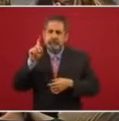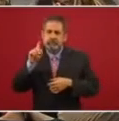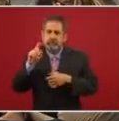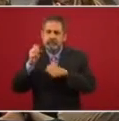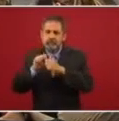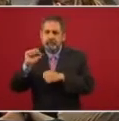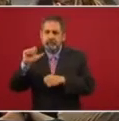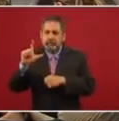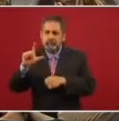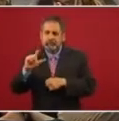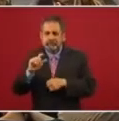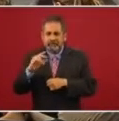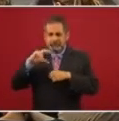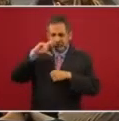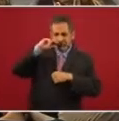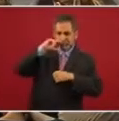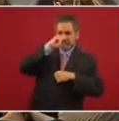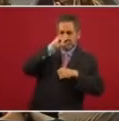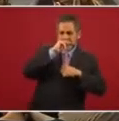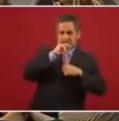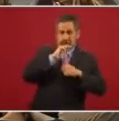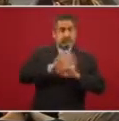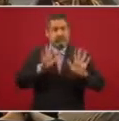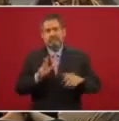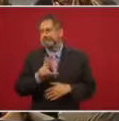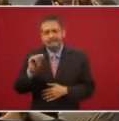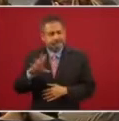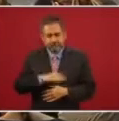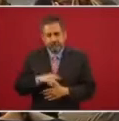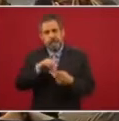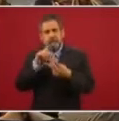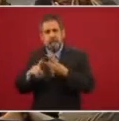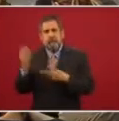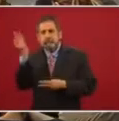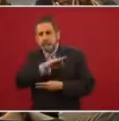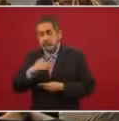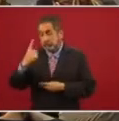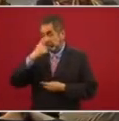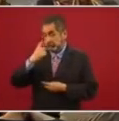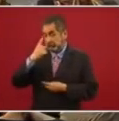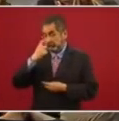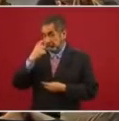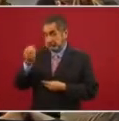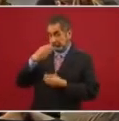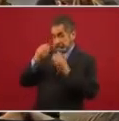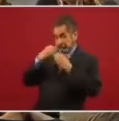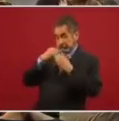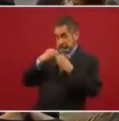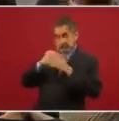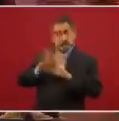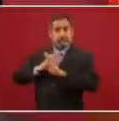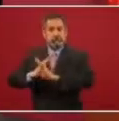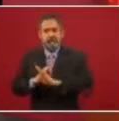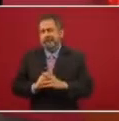avisos hay uno sobre el ajo hay uno sobre varias otras cosas entonces por favor cada vez que ustedes sepan